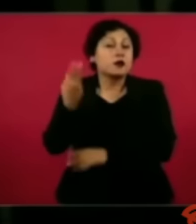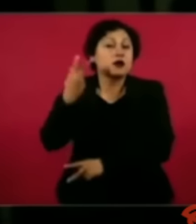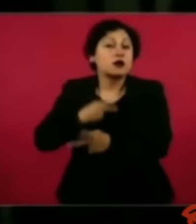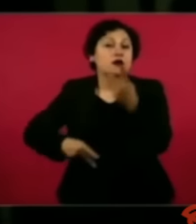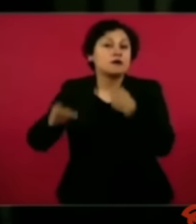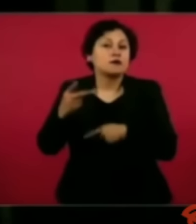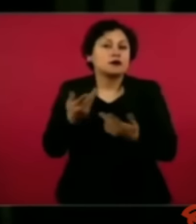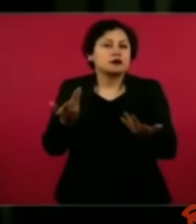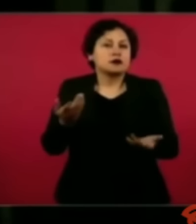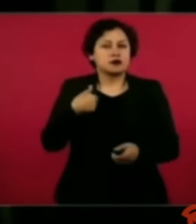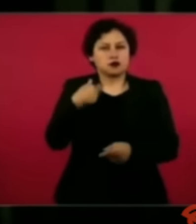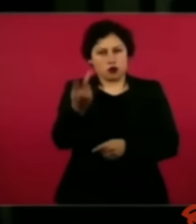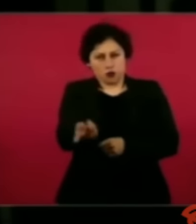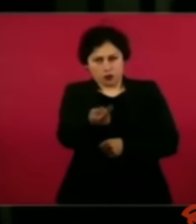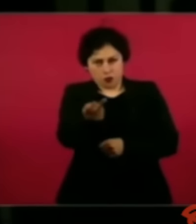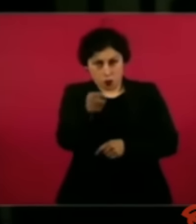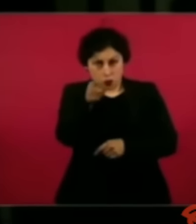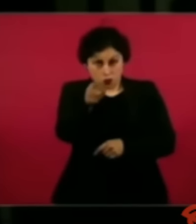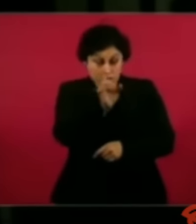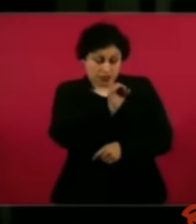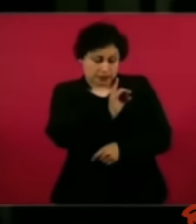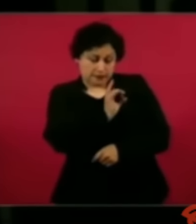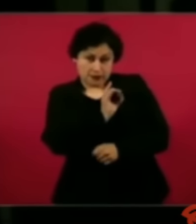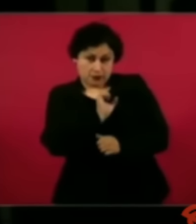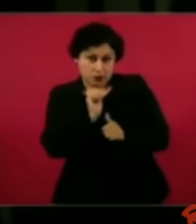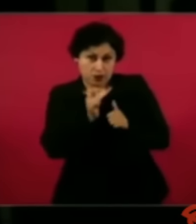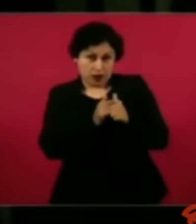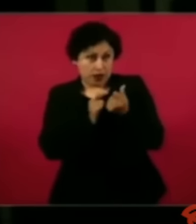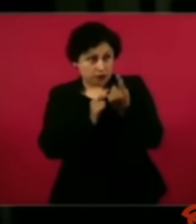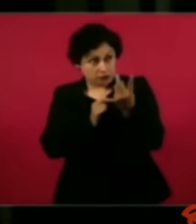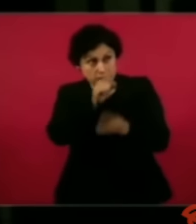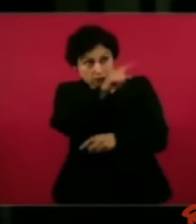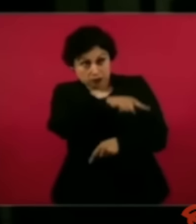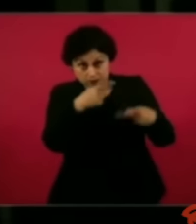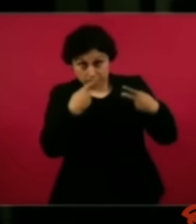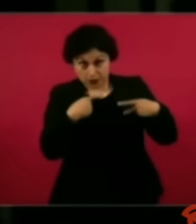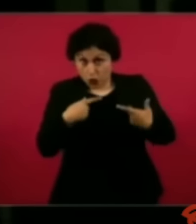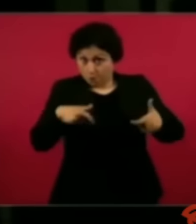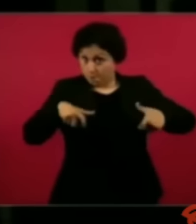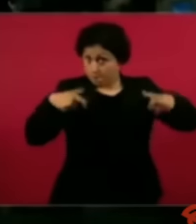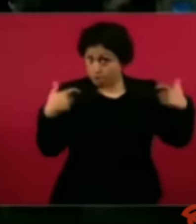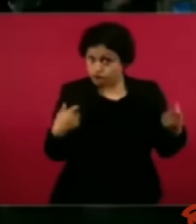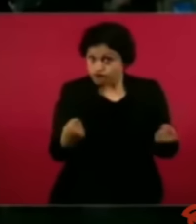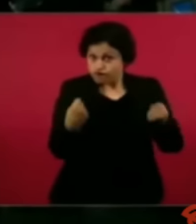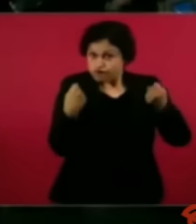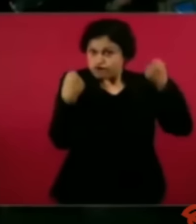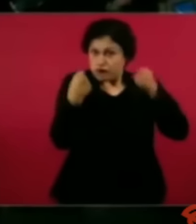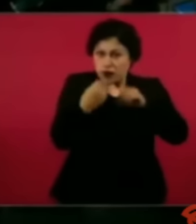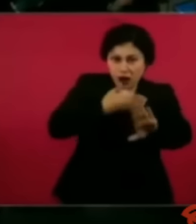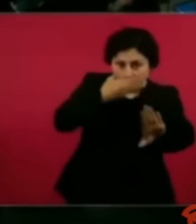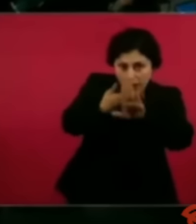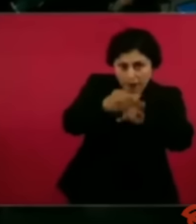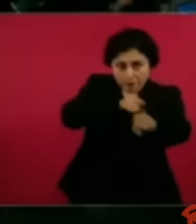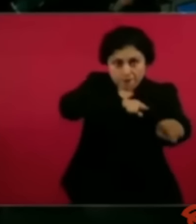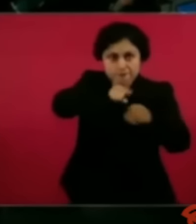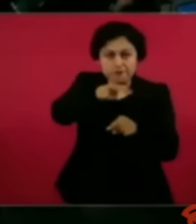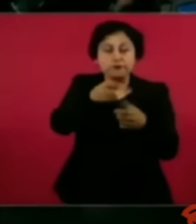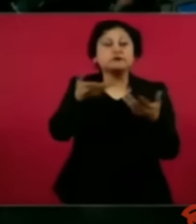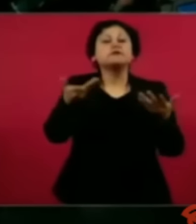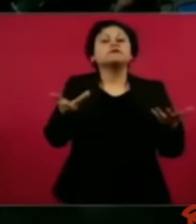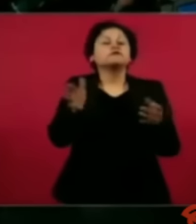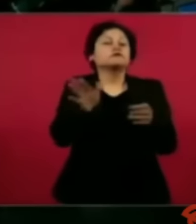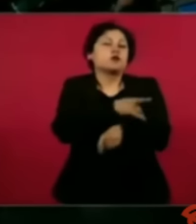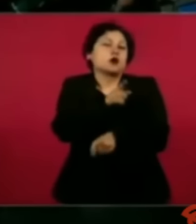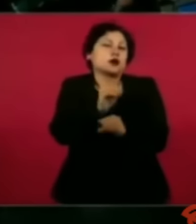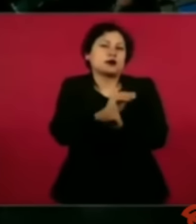estos personajes poderosos, con dinero, en su contra. Porque usted se va de la presidencia, usted se retira, pero eso no